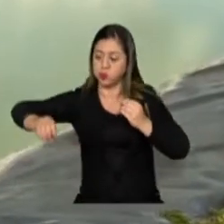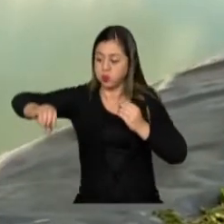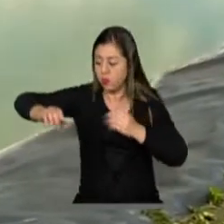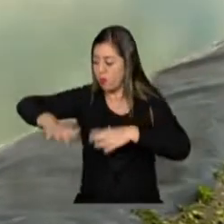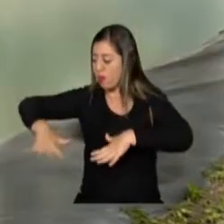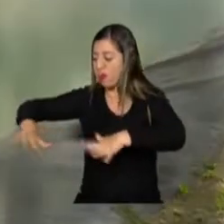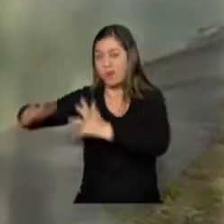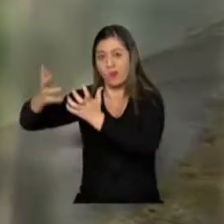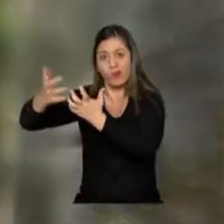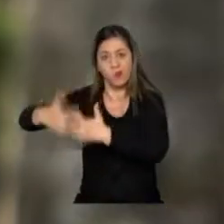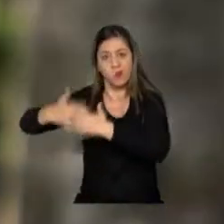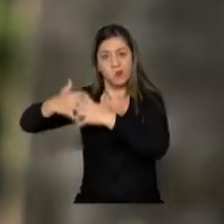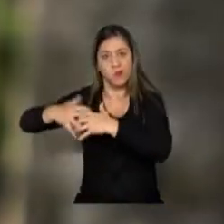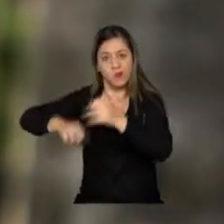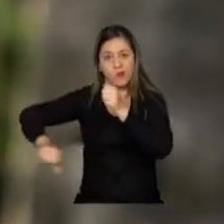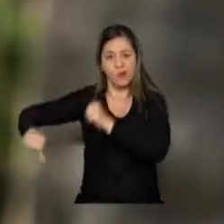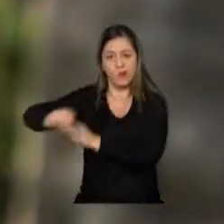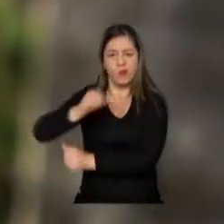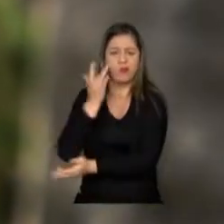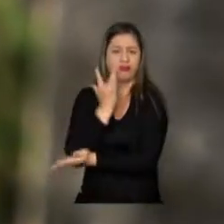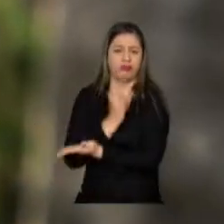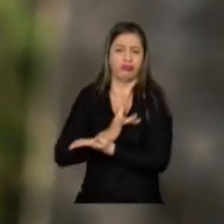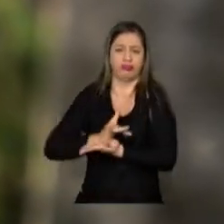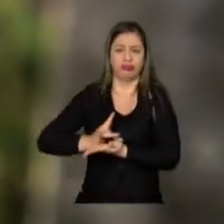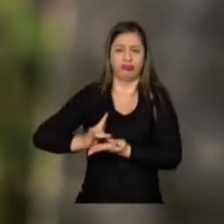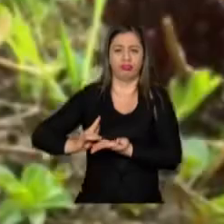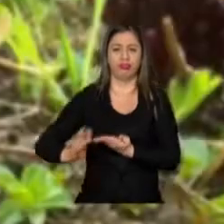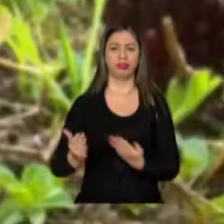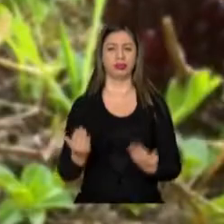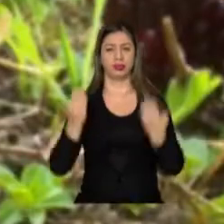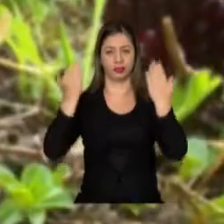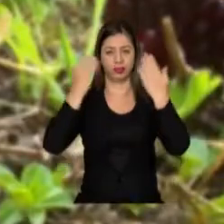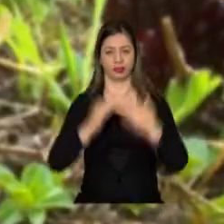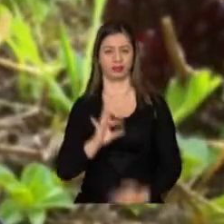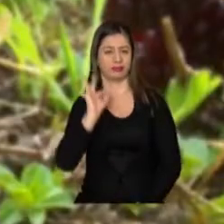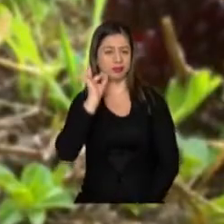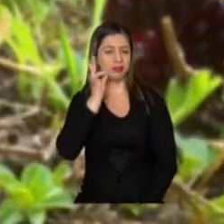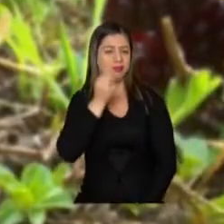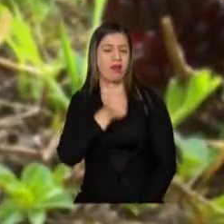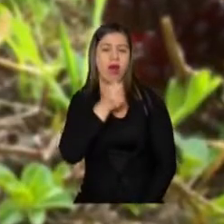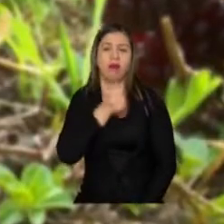para convertirla en agua limpia y fresca. ¡Qué